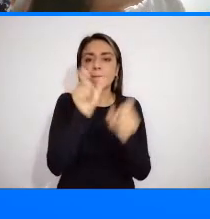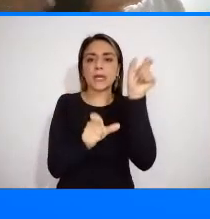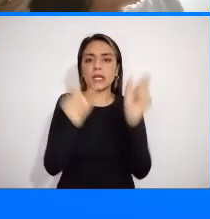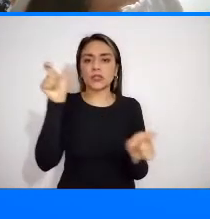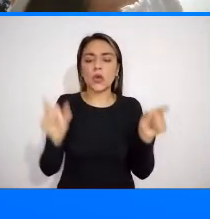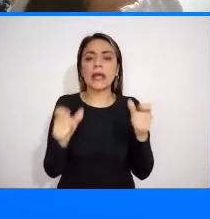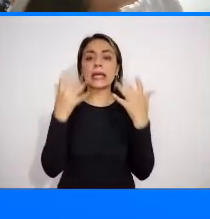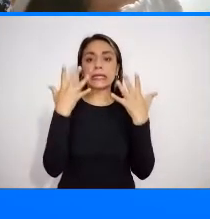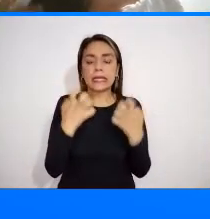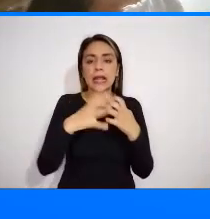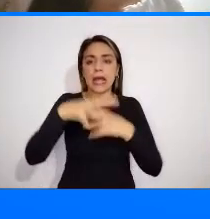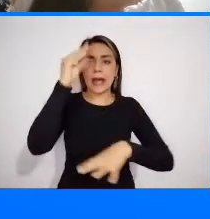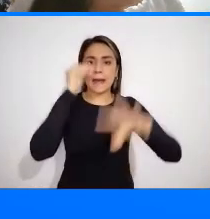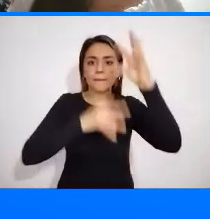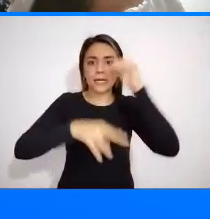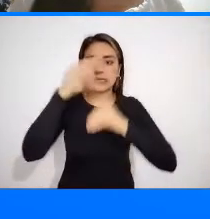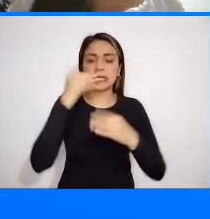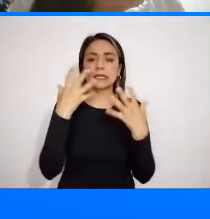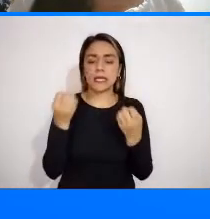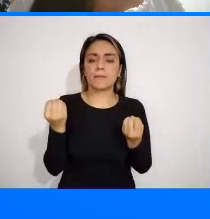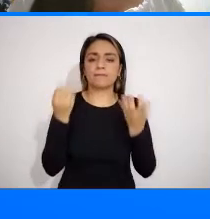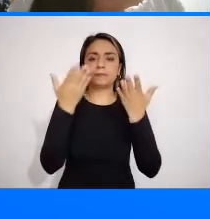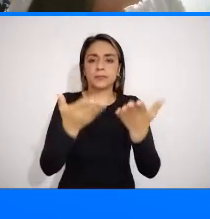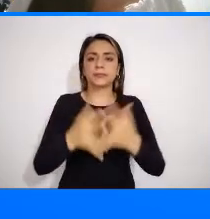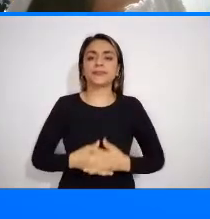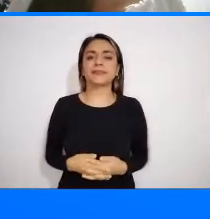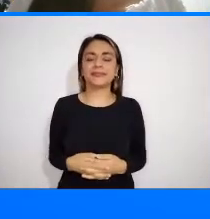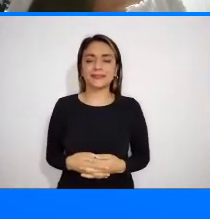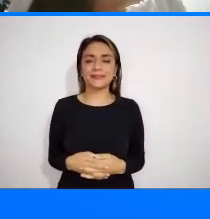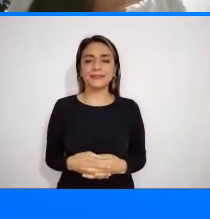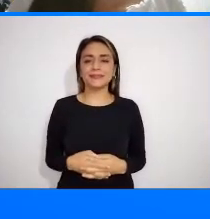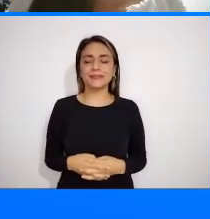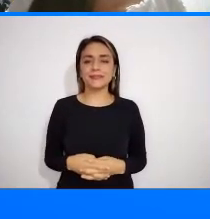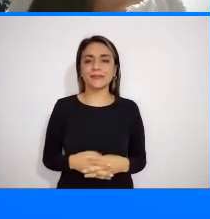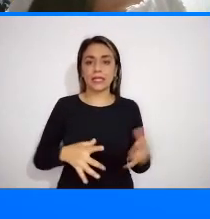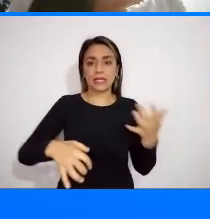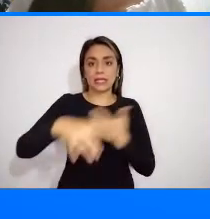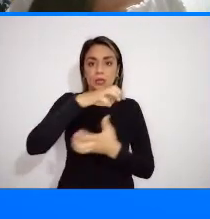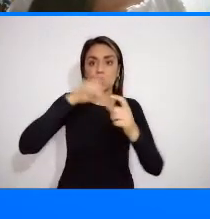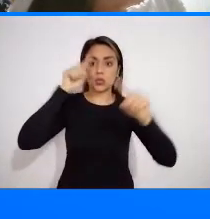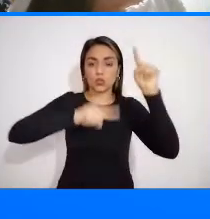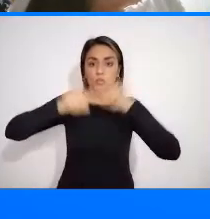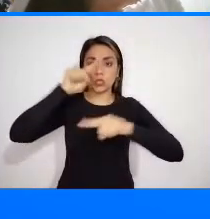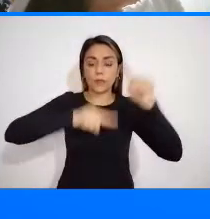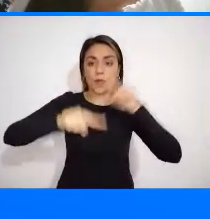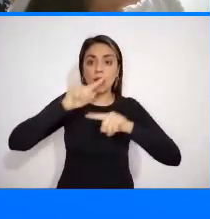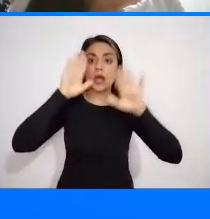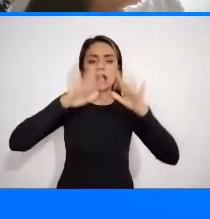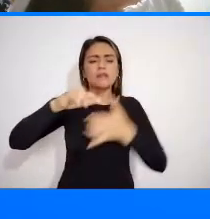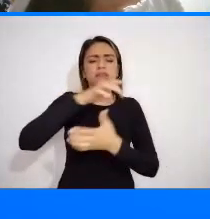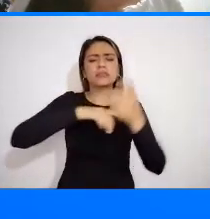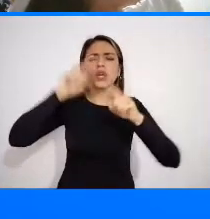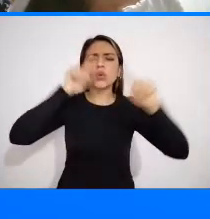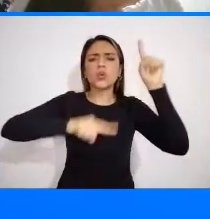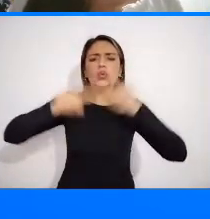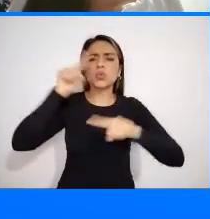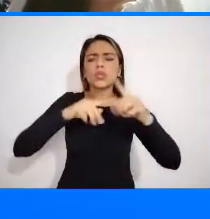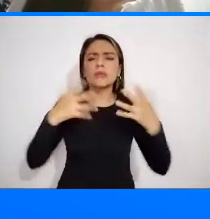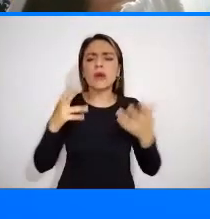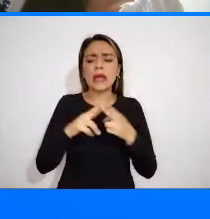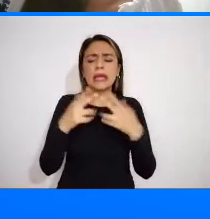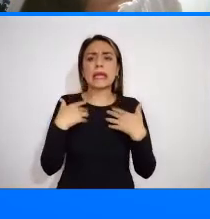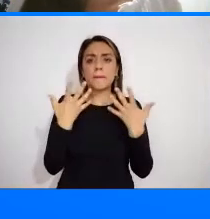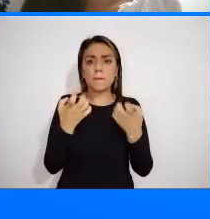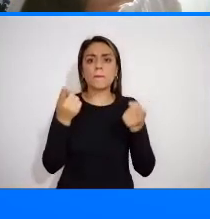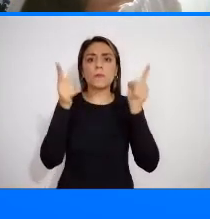quieren aprender y quieren aportar. El ecoturismo, en el ecoturismo también se puede